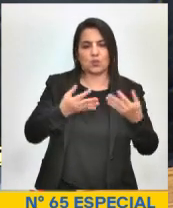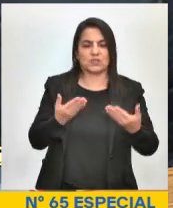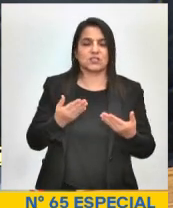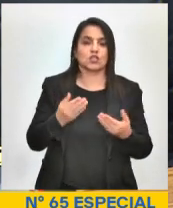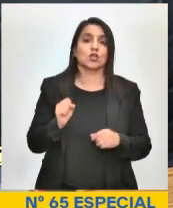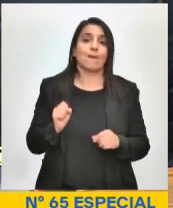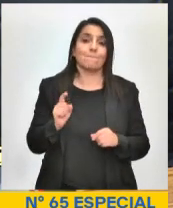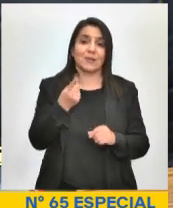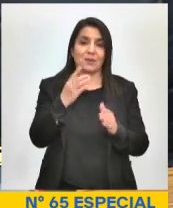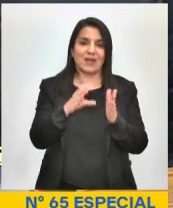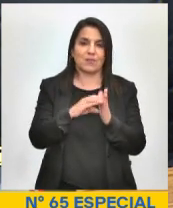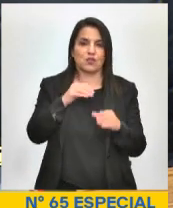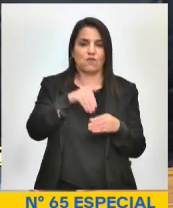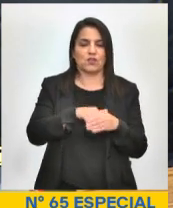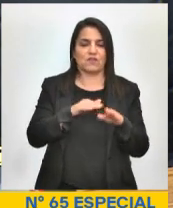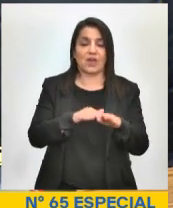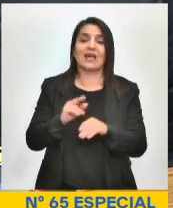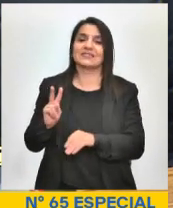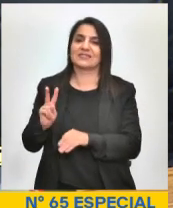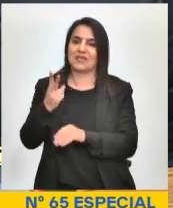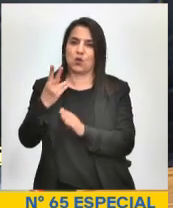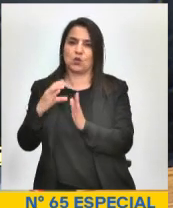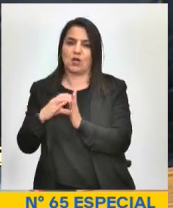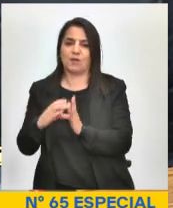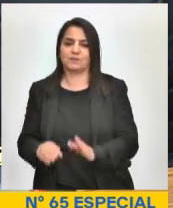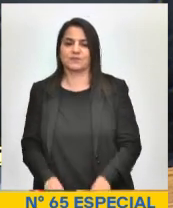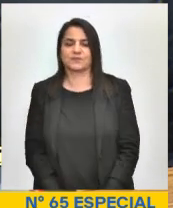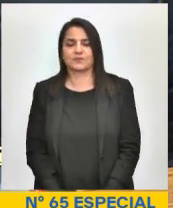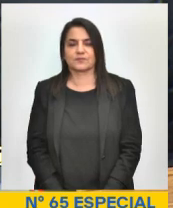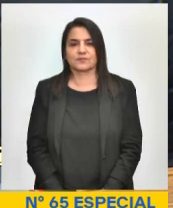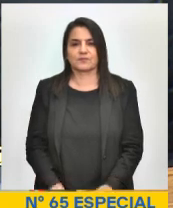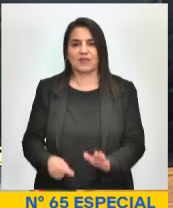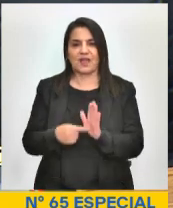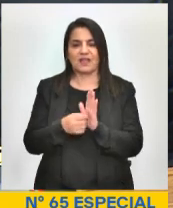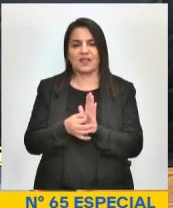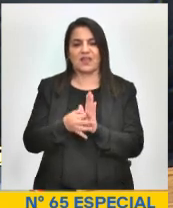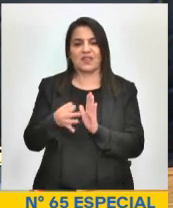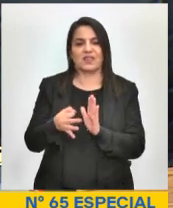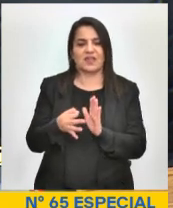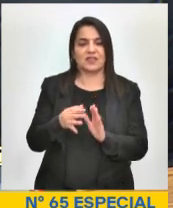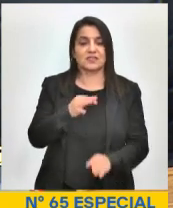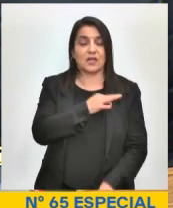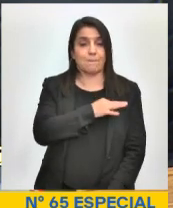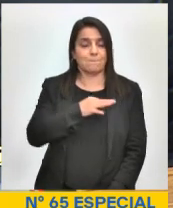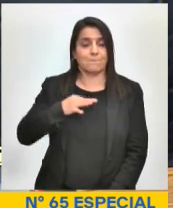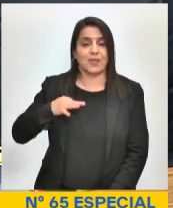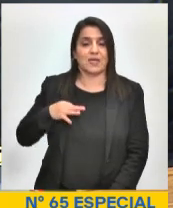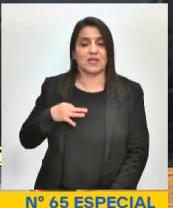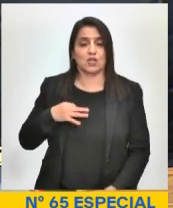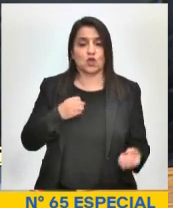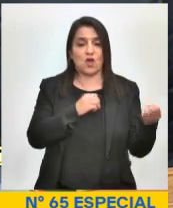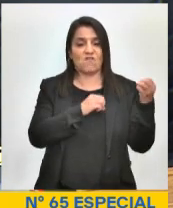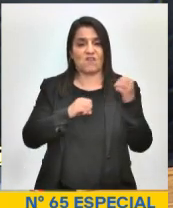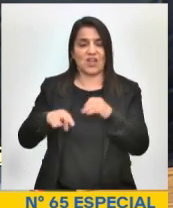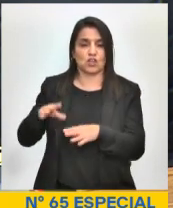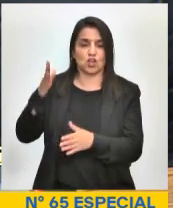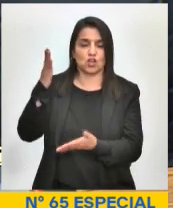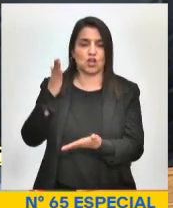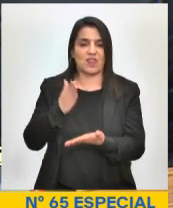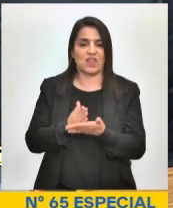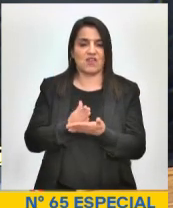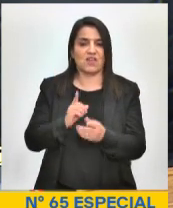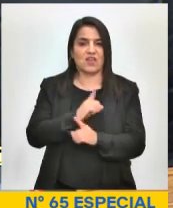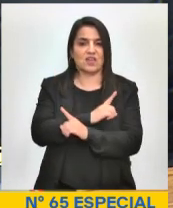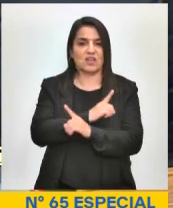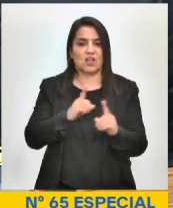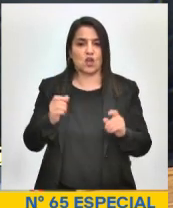primer capítulo. Sobre el segundo, sobre el capítulo que dice el acusado incurrió en la causal de notable abandono de deberes al no ejercer funciones correccionales y